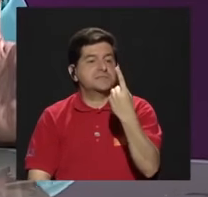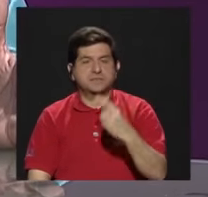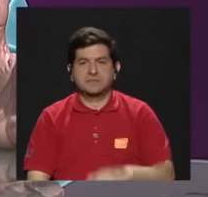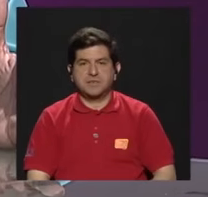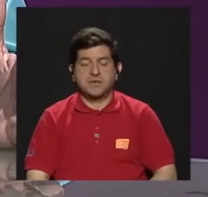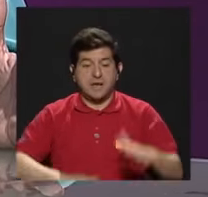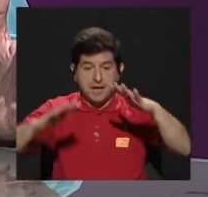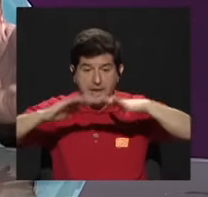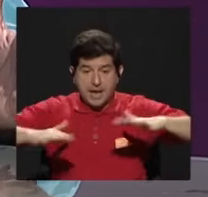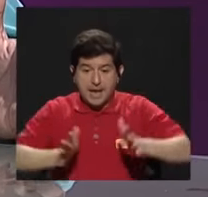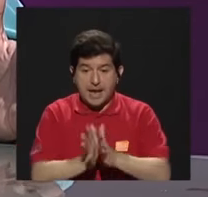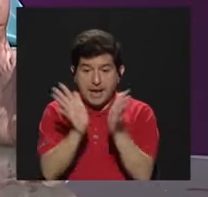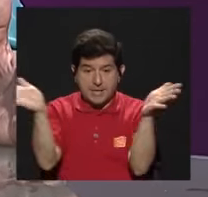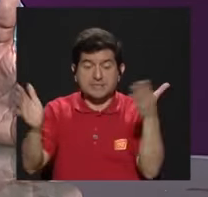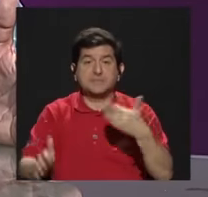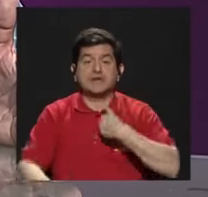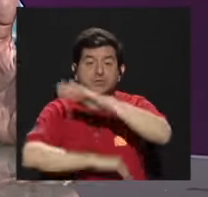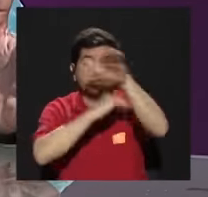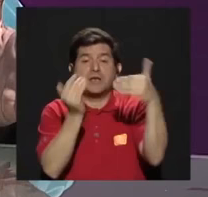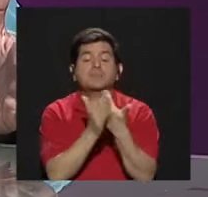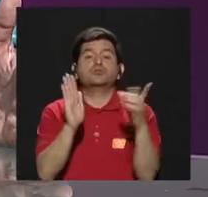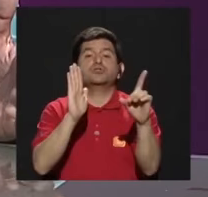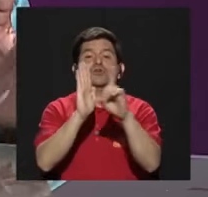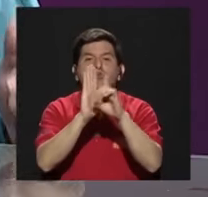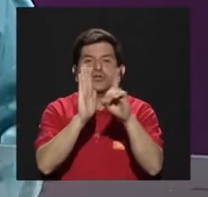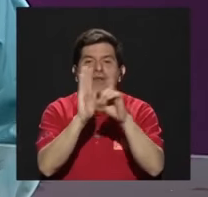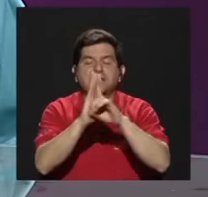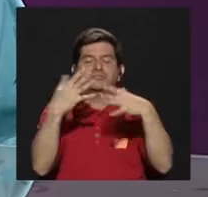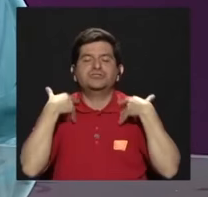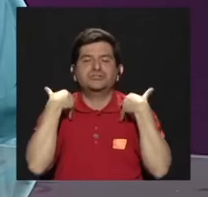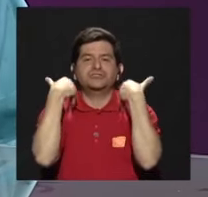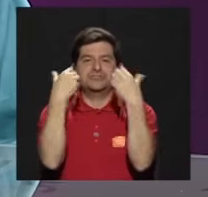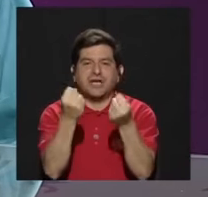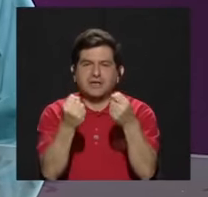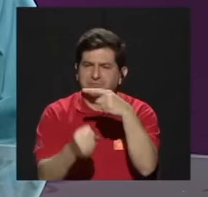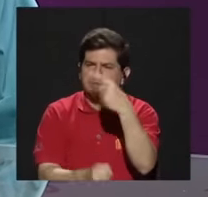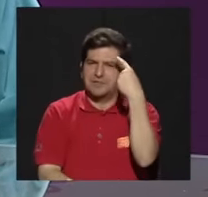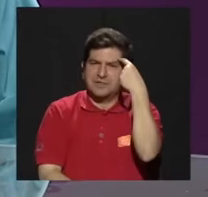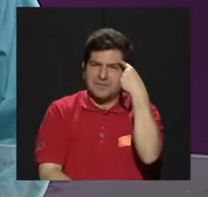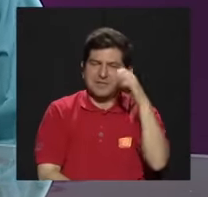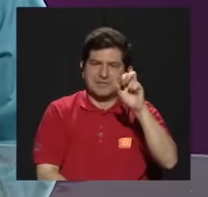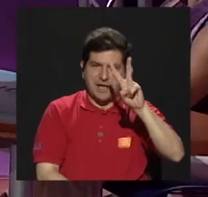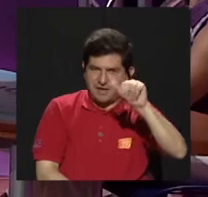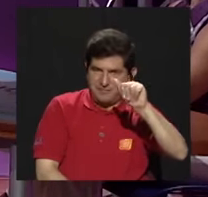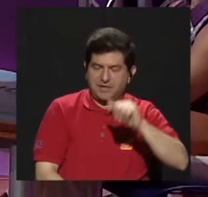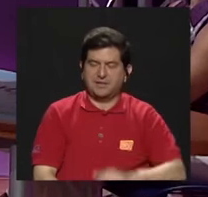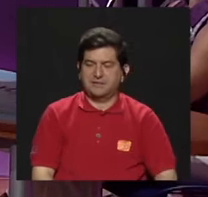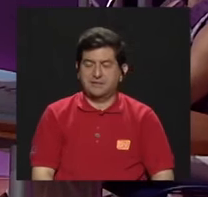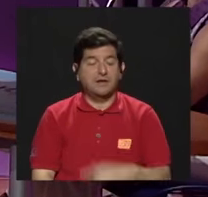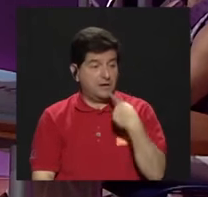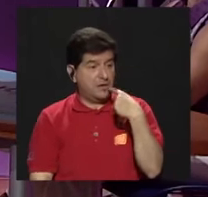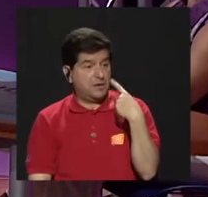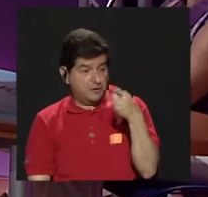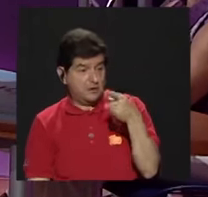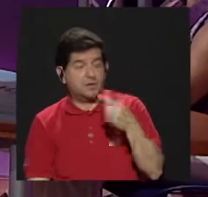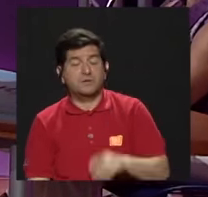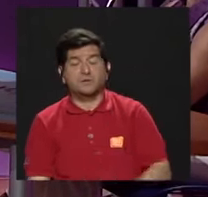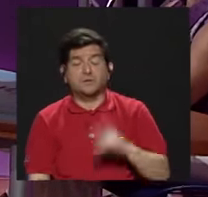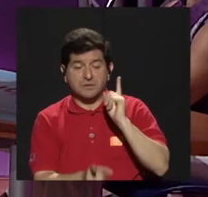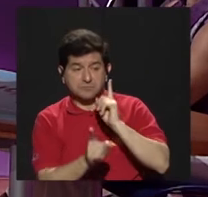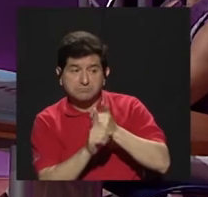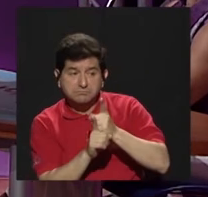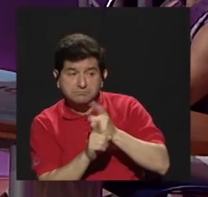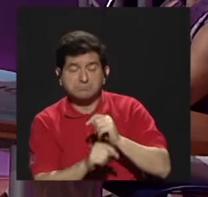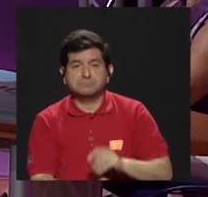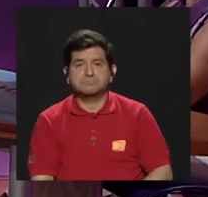el espacio público tenemos todo derecho de que sea sano. ¿Qué te parece, Eva? Sí, de hecho, con esto que decís, creo que,